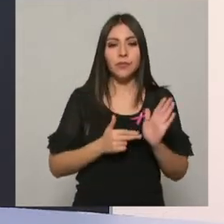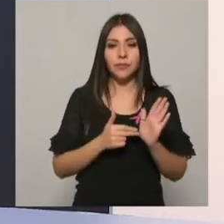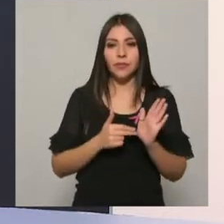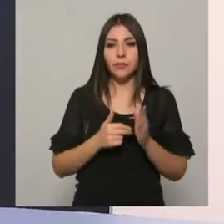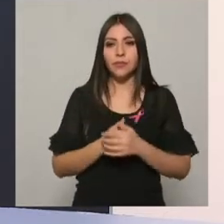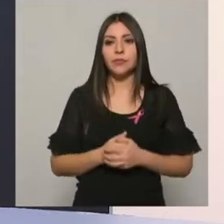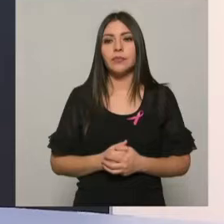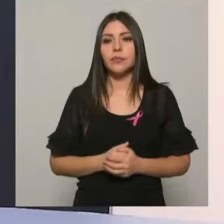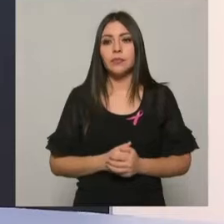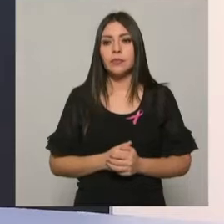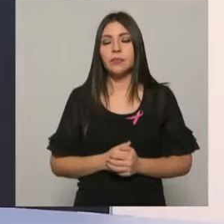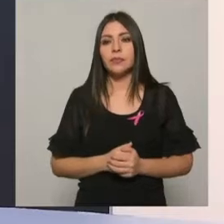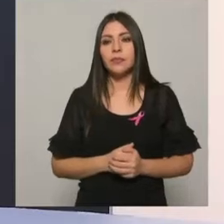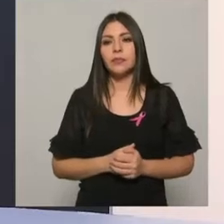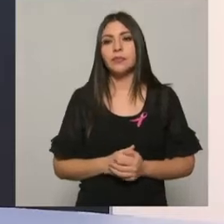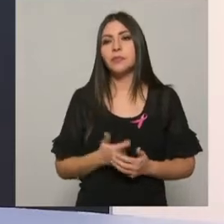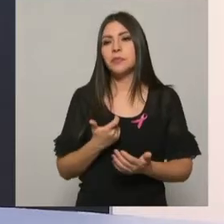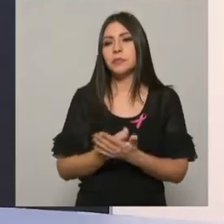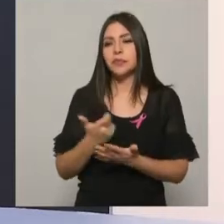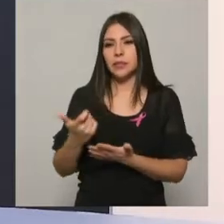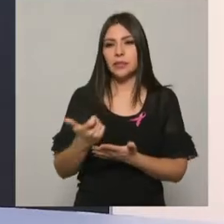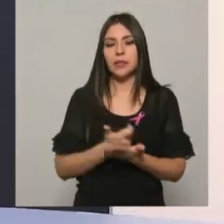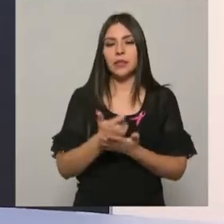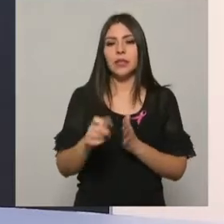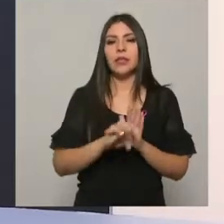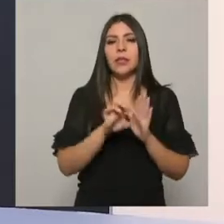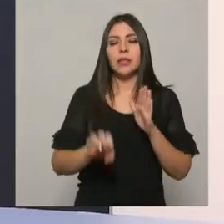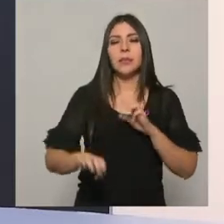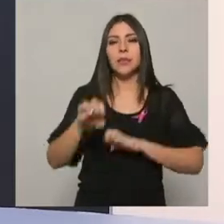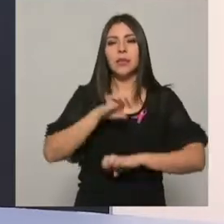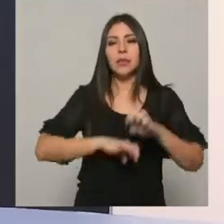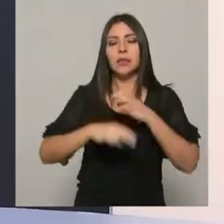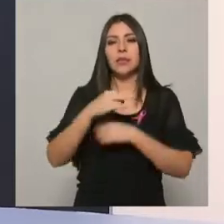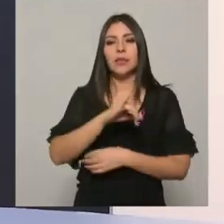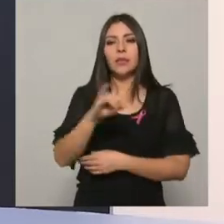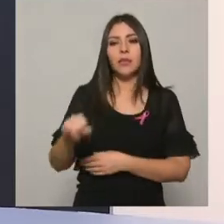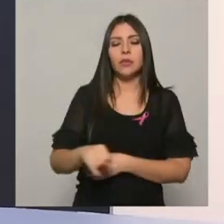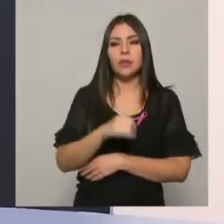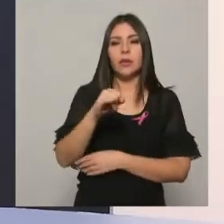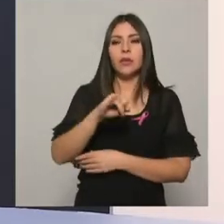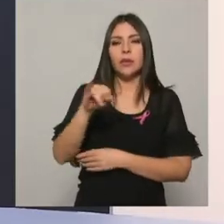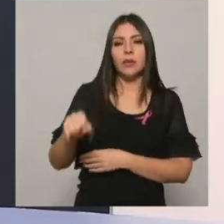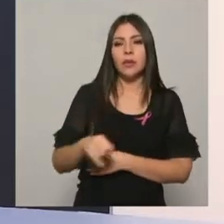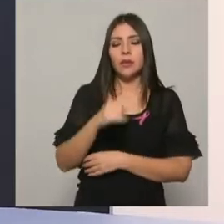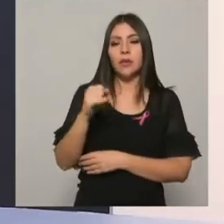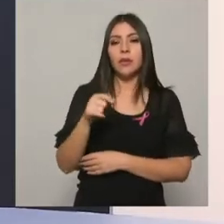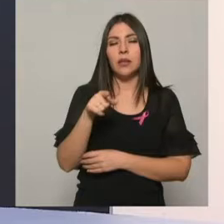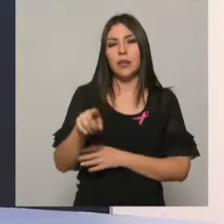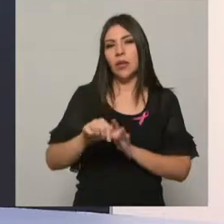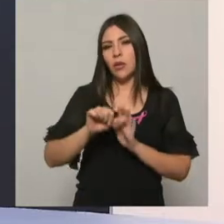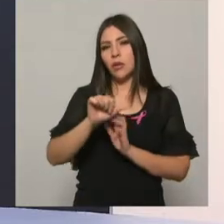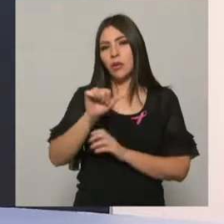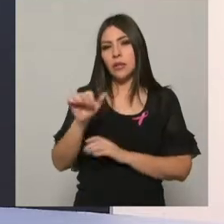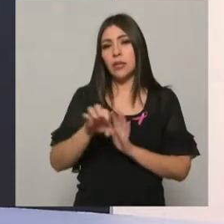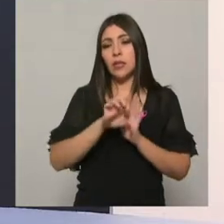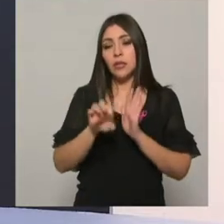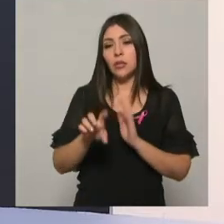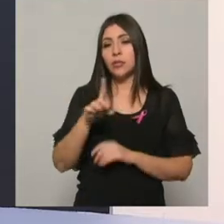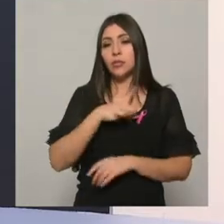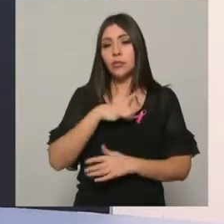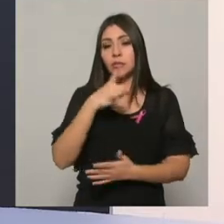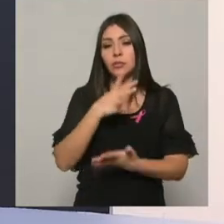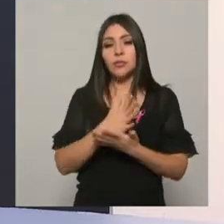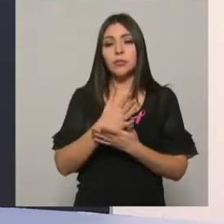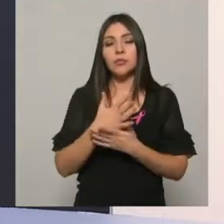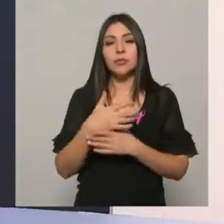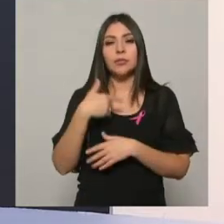algunos pagos, por ejemplo, a una empresa, la JJ Accounting and Legal Matters, por ejemplo, tan solo por poner